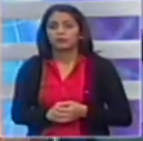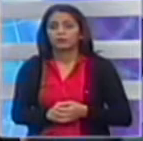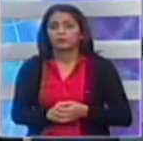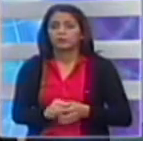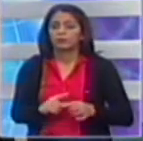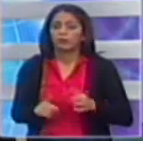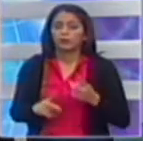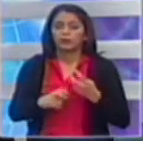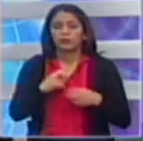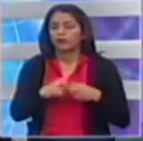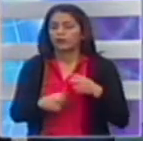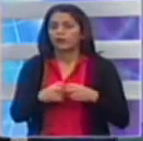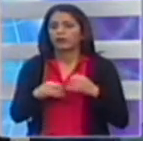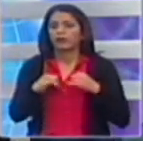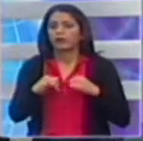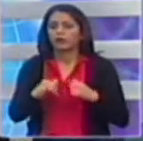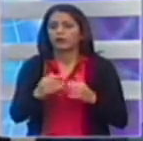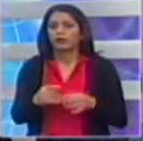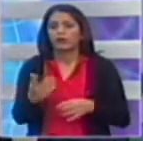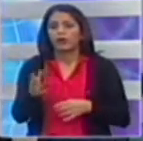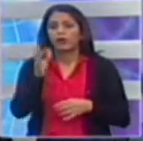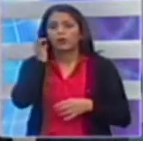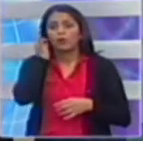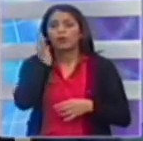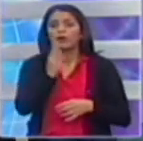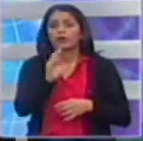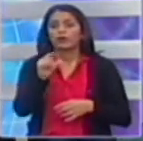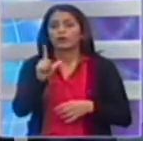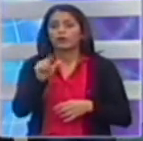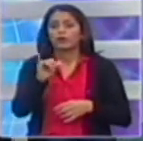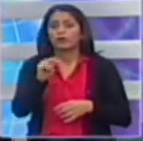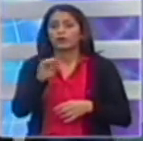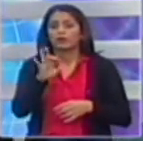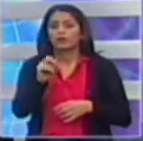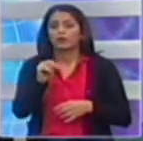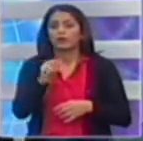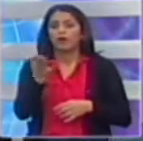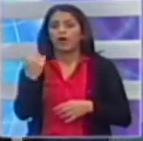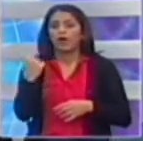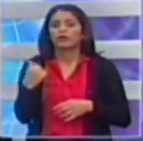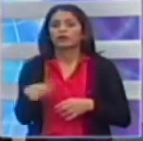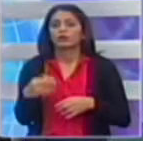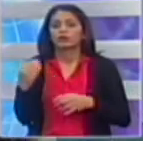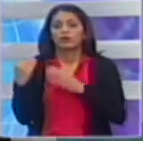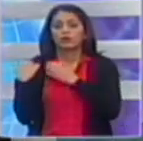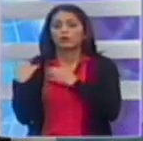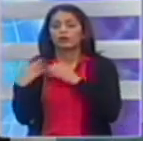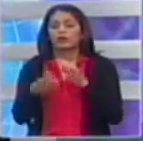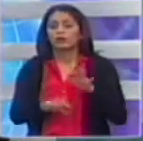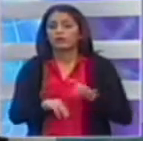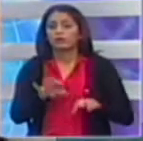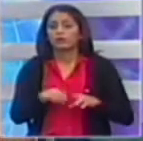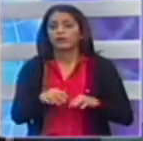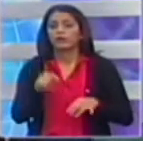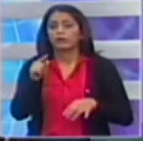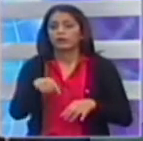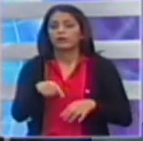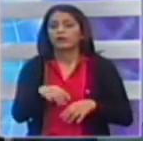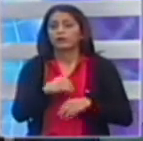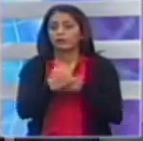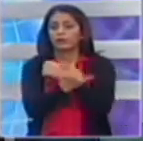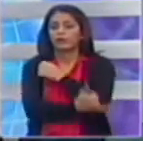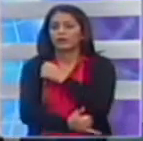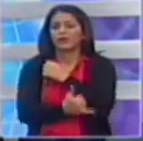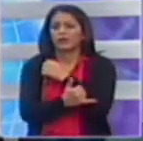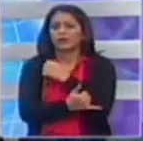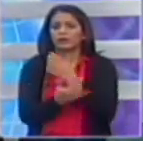sendos correos que tuvo la señora Clinton mientras era secretaria de Estado, y no hemos tenido este debate, ¿no? Esto no ha sido un nuevo Watergate, mucho menos, sino que ha